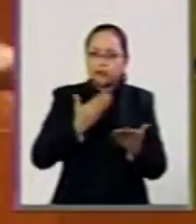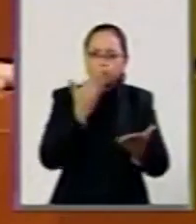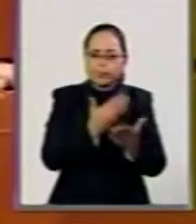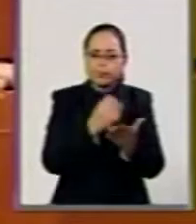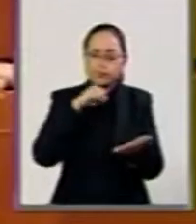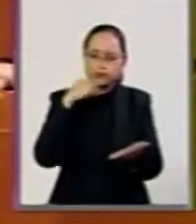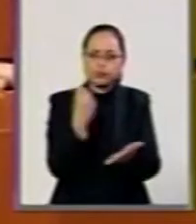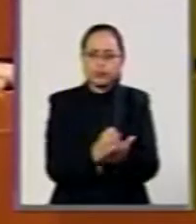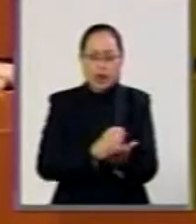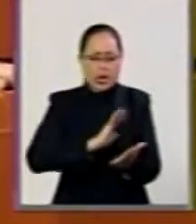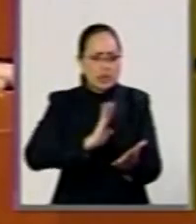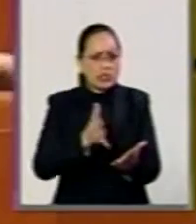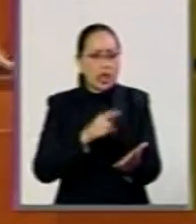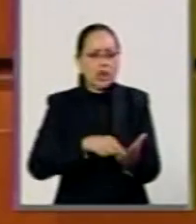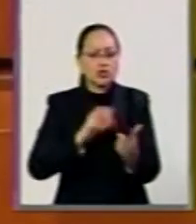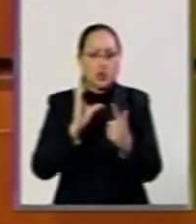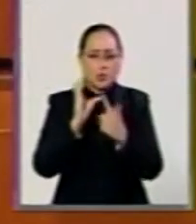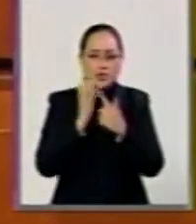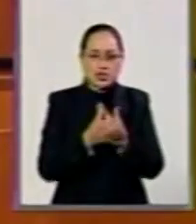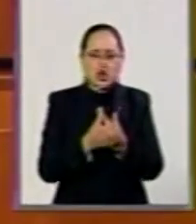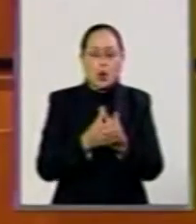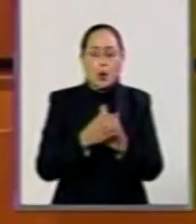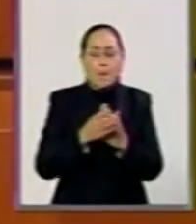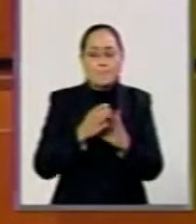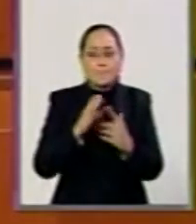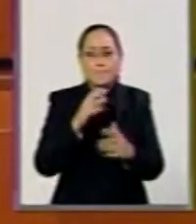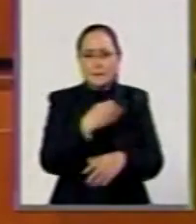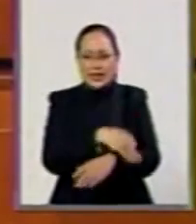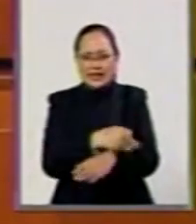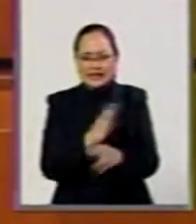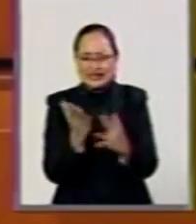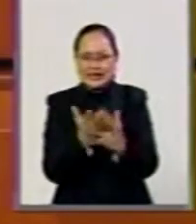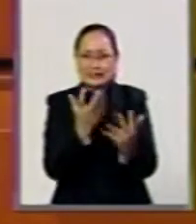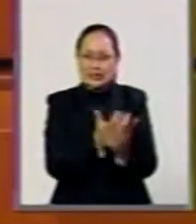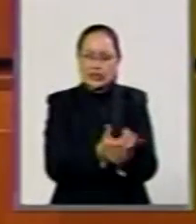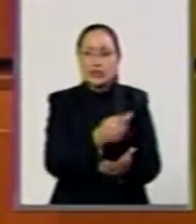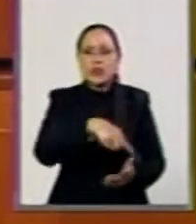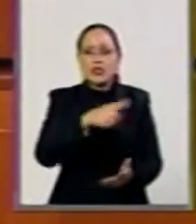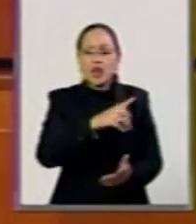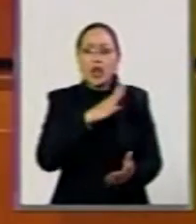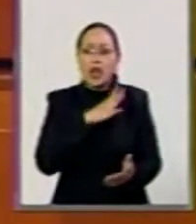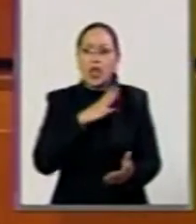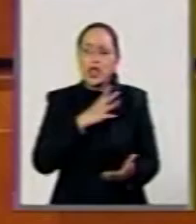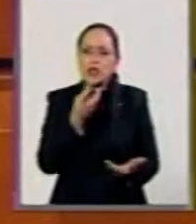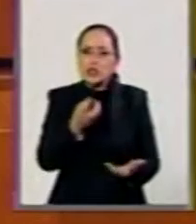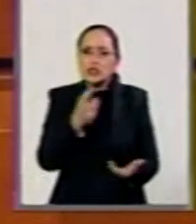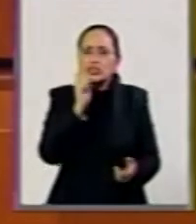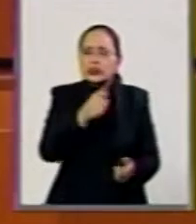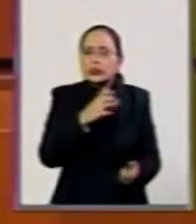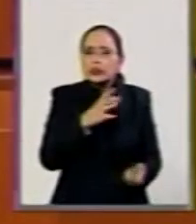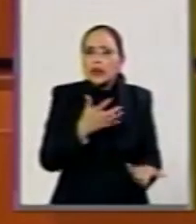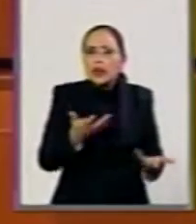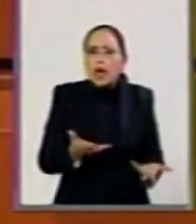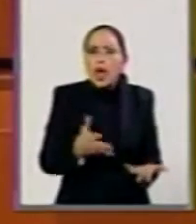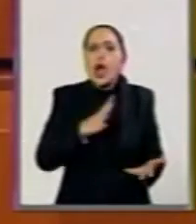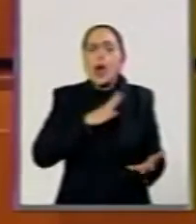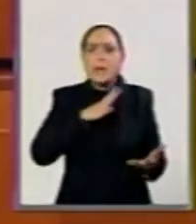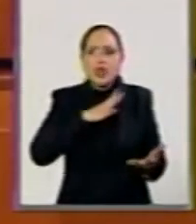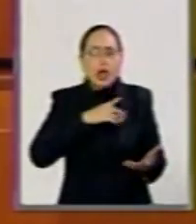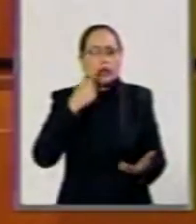aprobado por la Comisión Permanente, pues violaba de manera